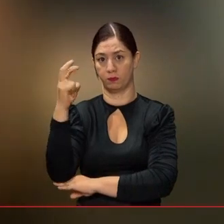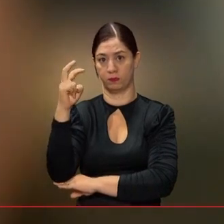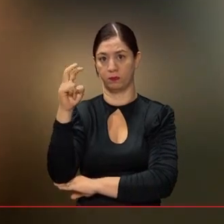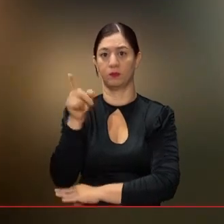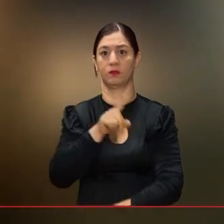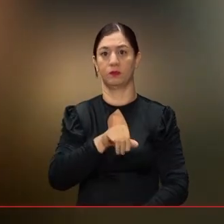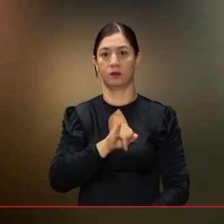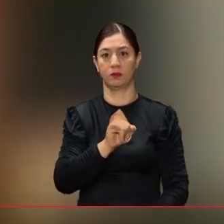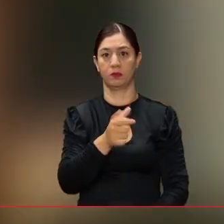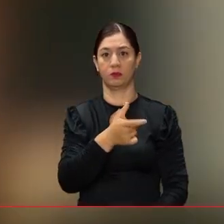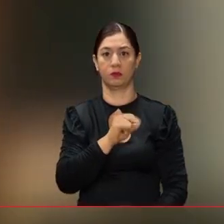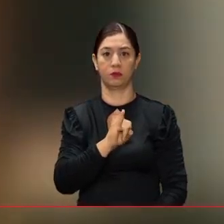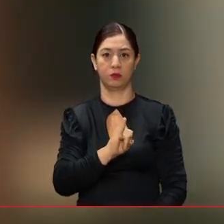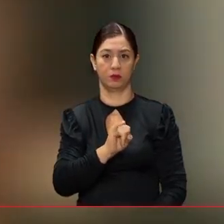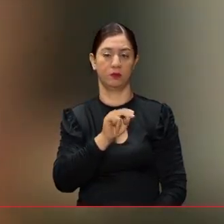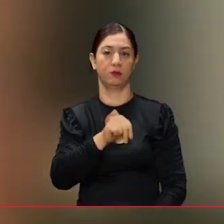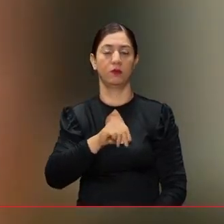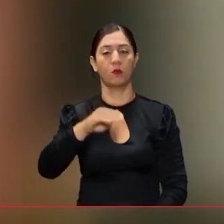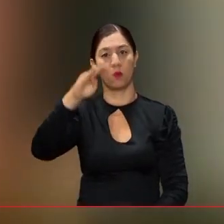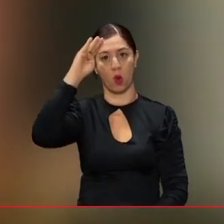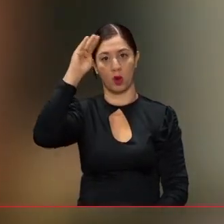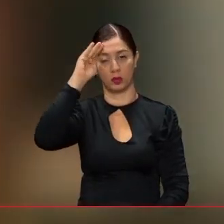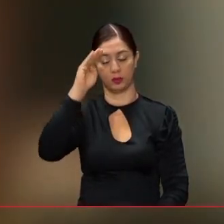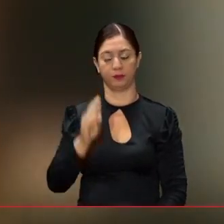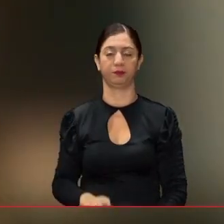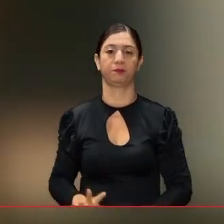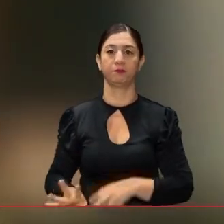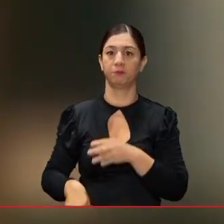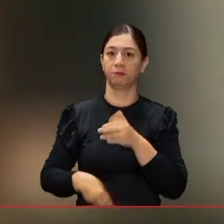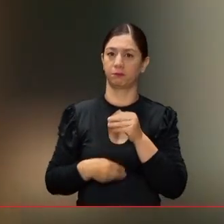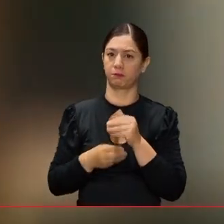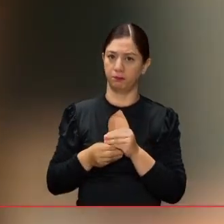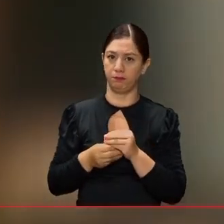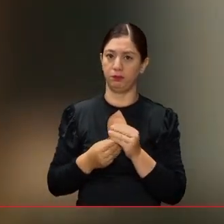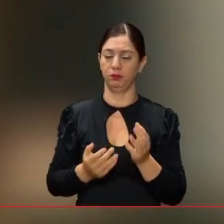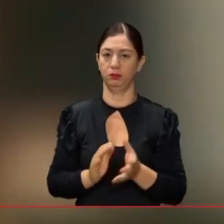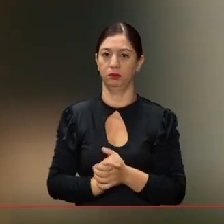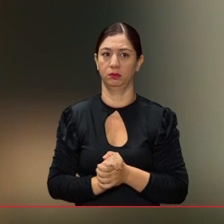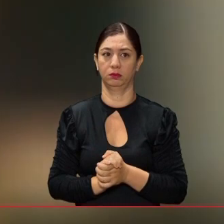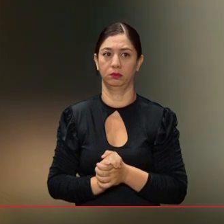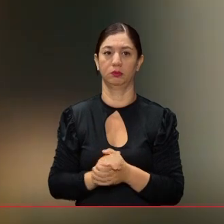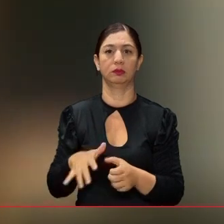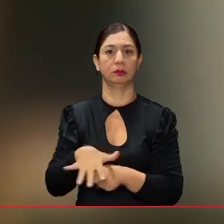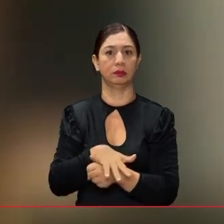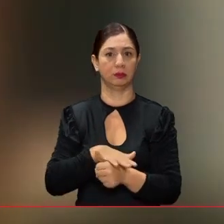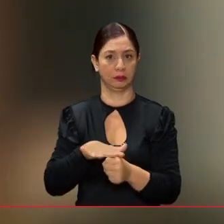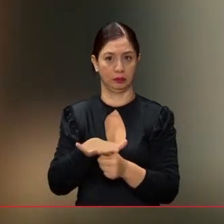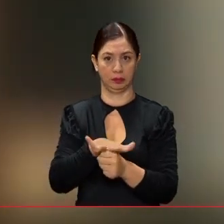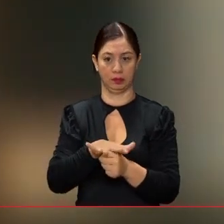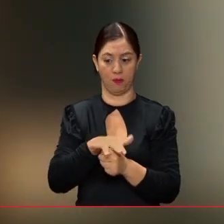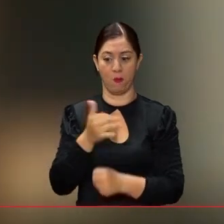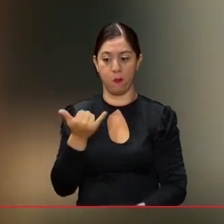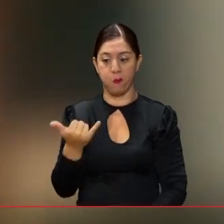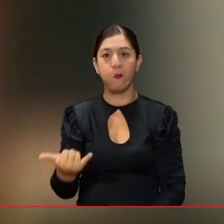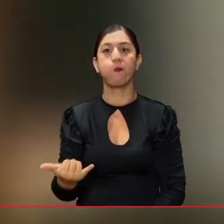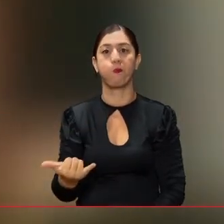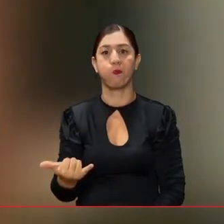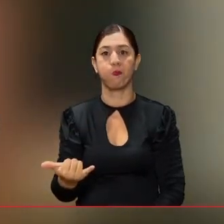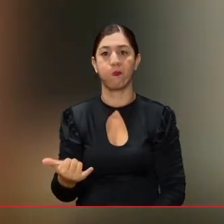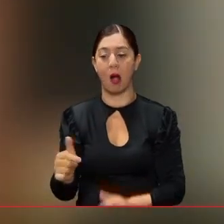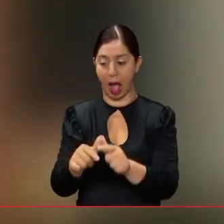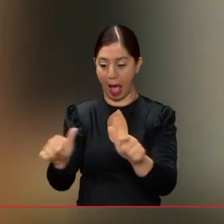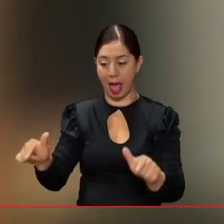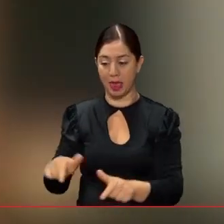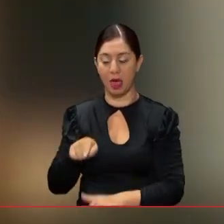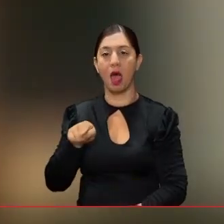SIJÍN de Policía. Además, decirles que desde el momento exacto donde ocurrieron los hechos, hemos